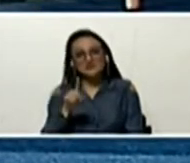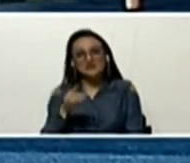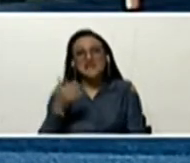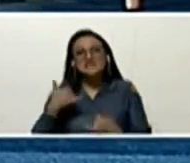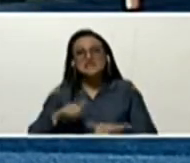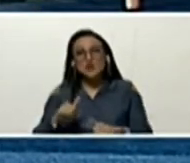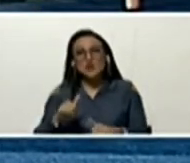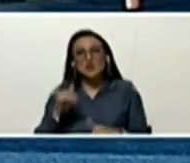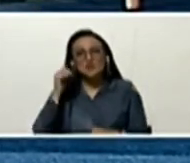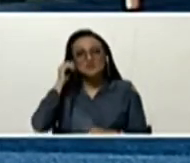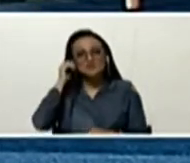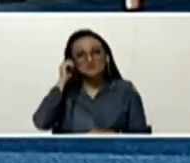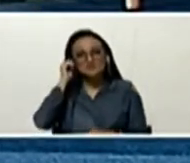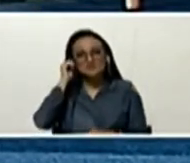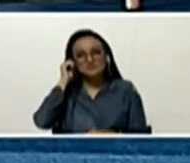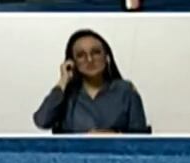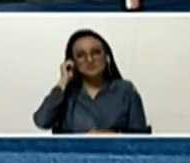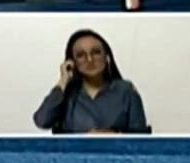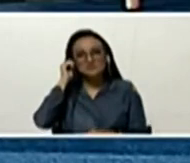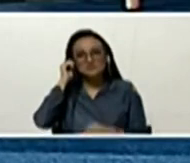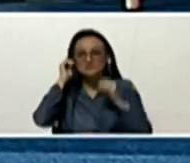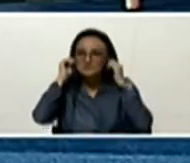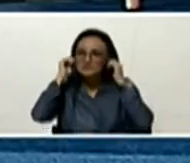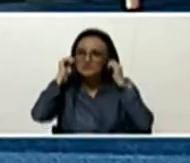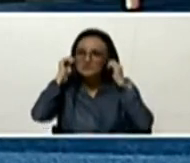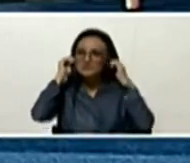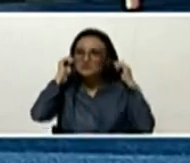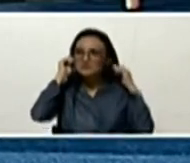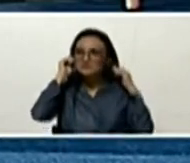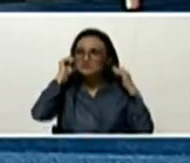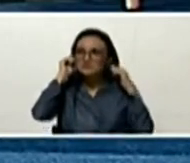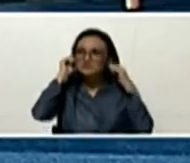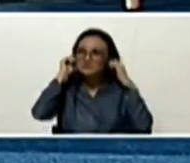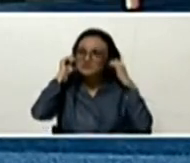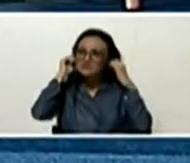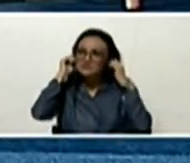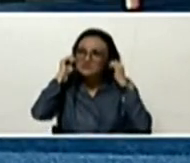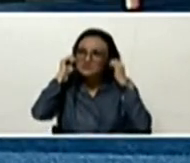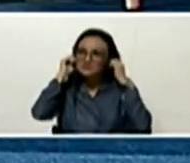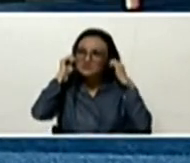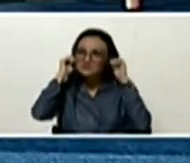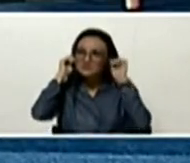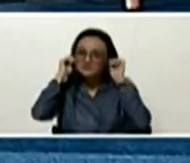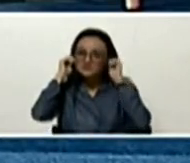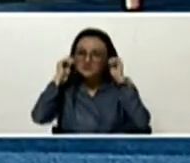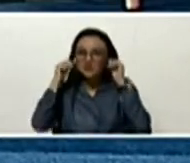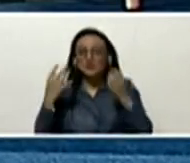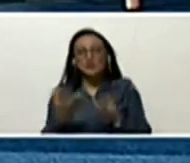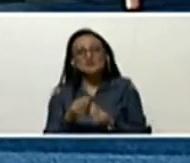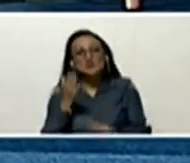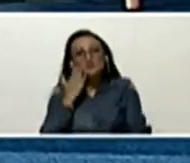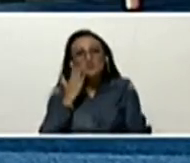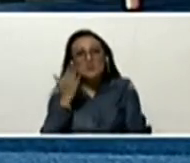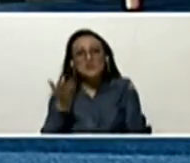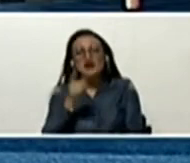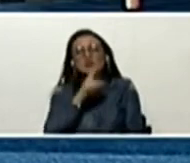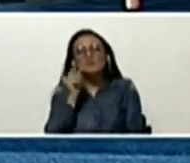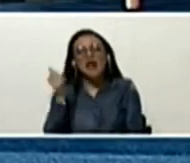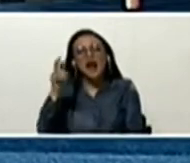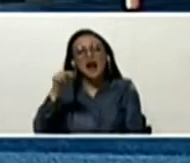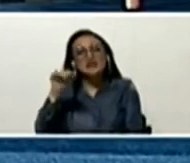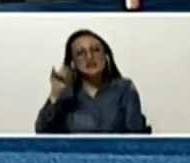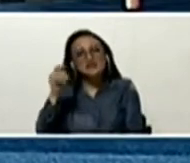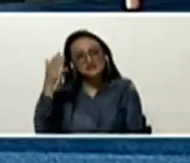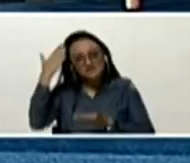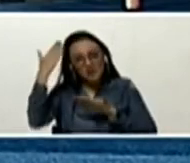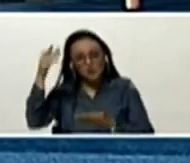hijo, que se dedicó junto a su mamá, Anita, mis saludos